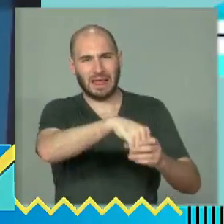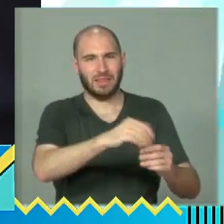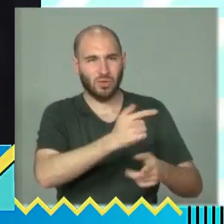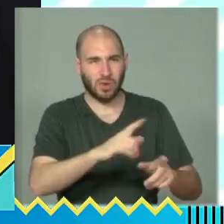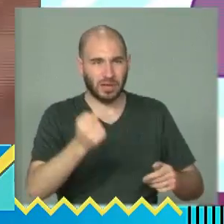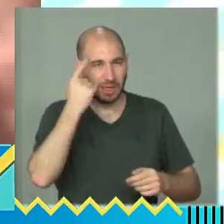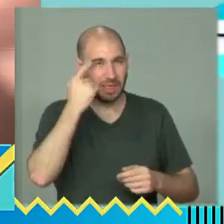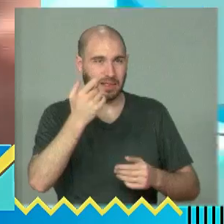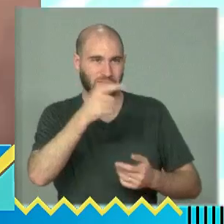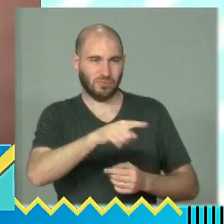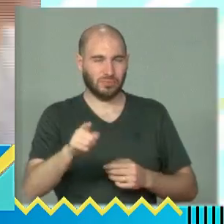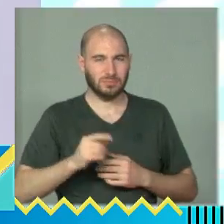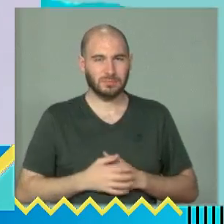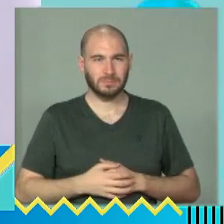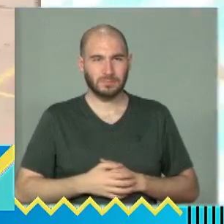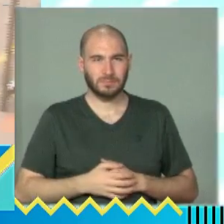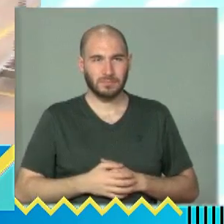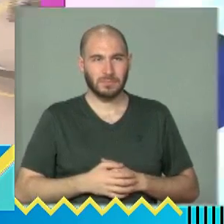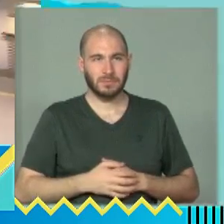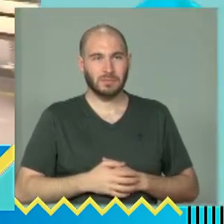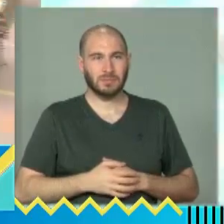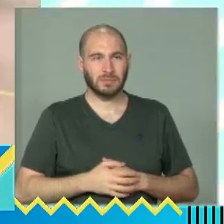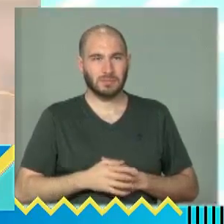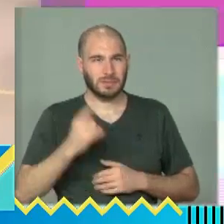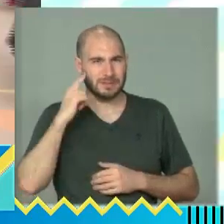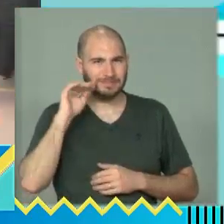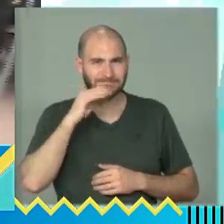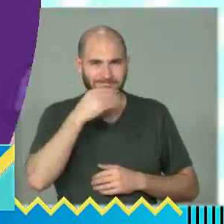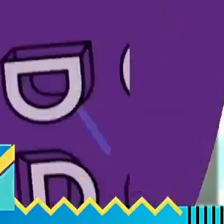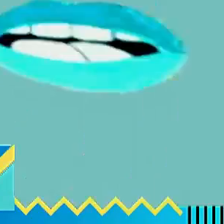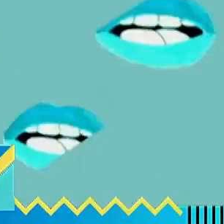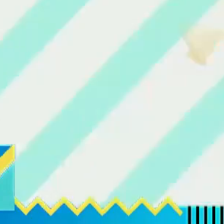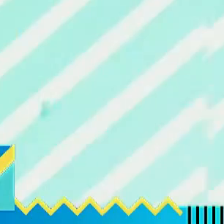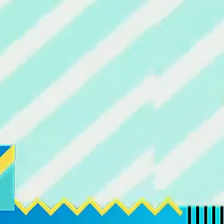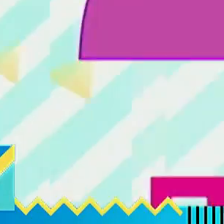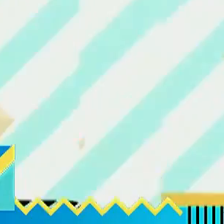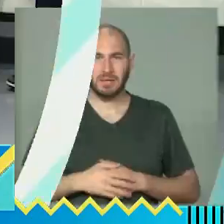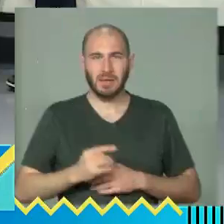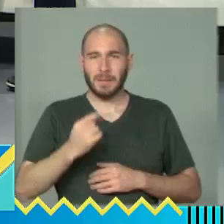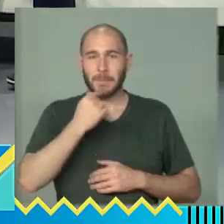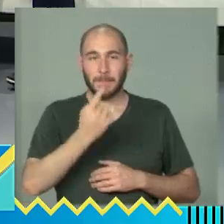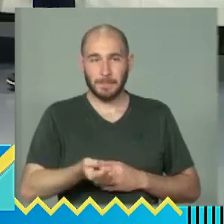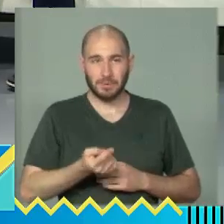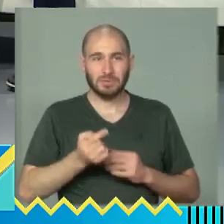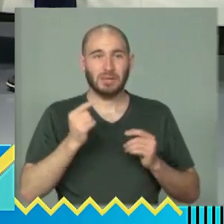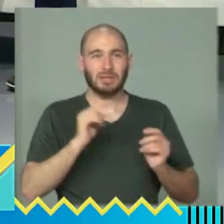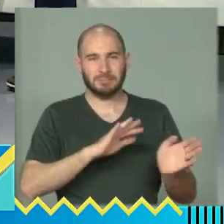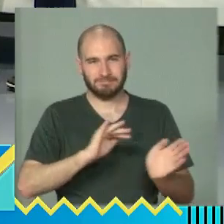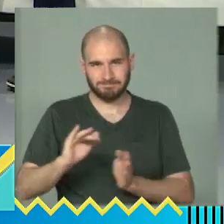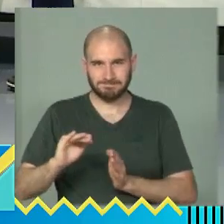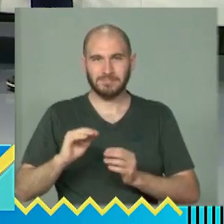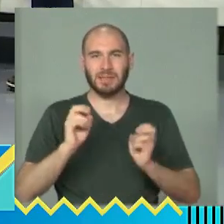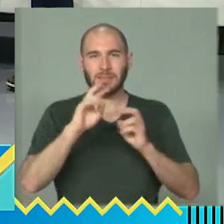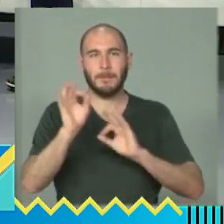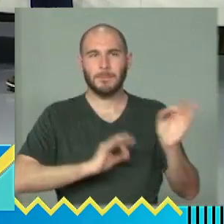las tienen ellas. Entonces, eso es lo más importante de todo. Qué bonito. Y les quería preguntar, aprovechando y saliéndonos un poquito en sí